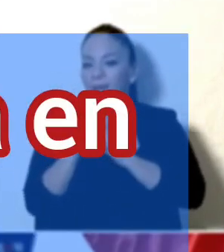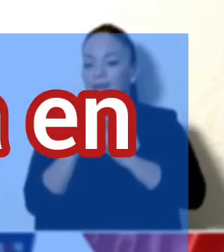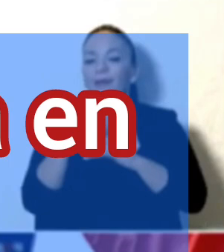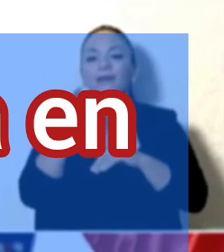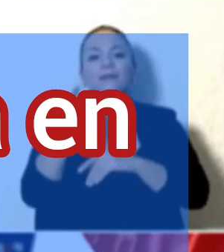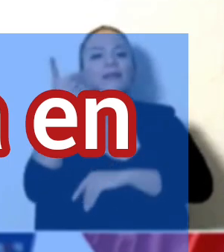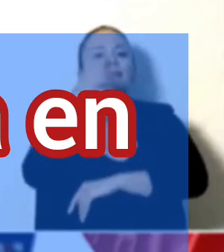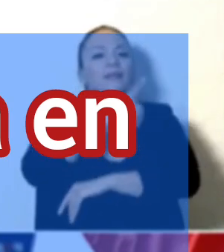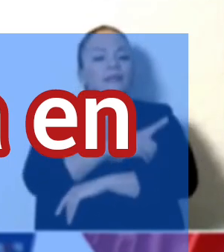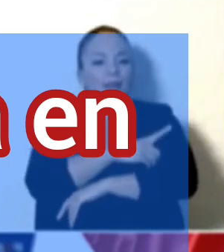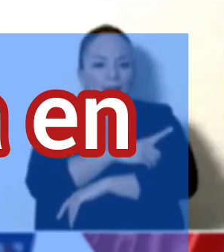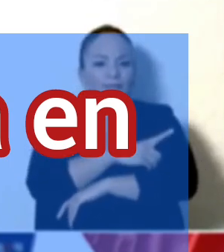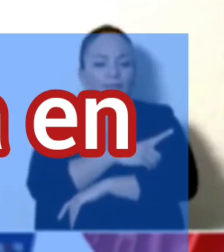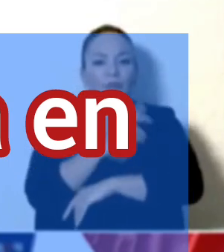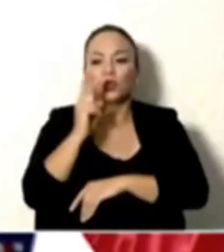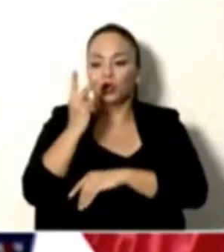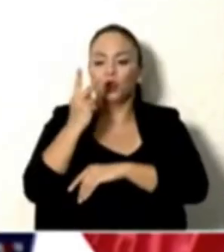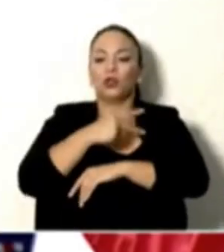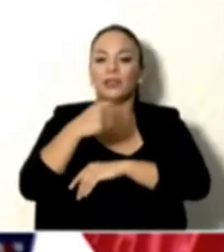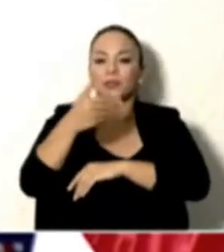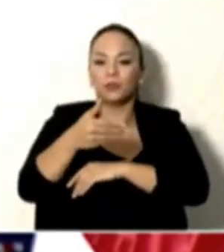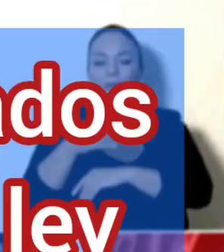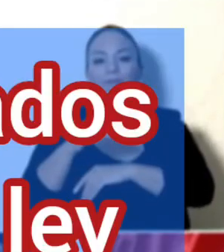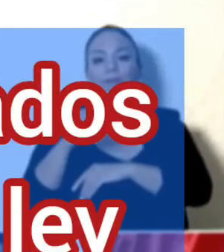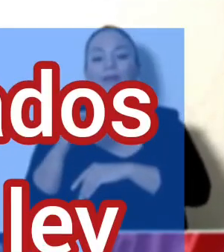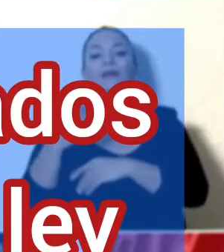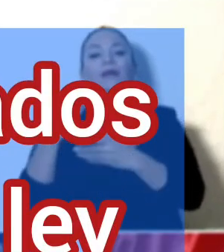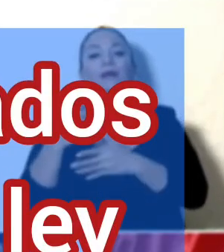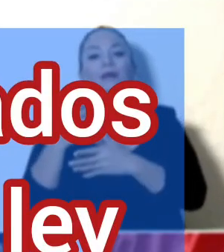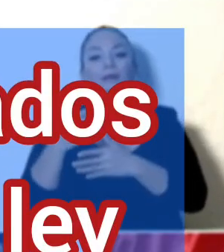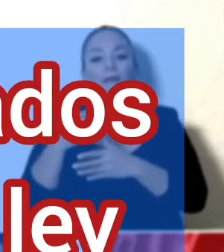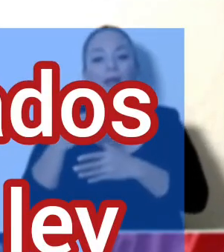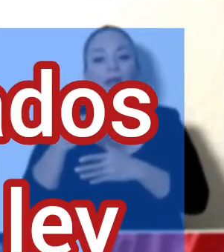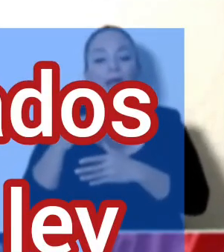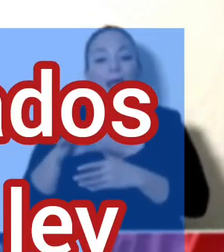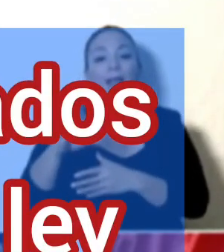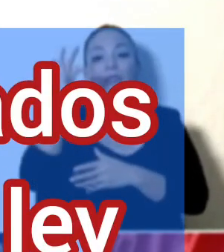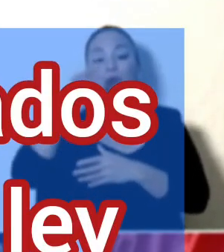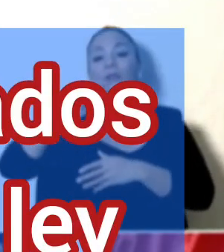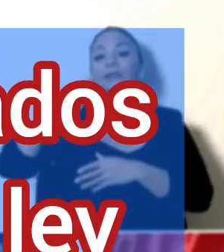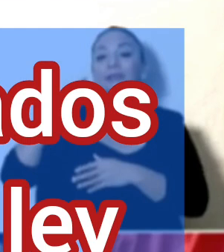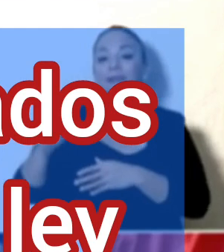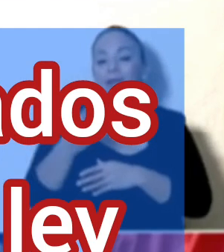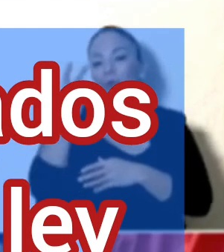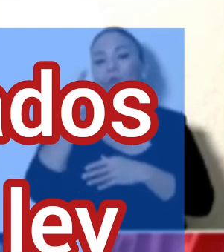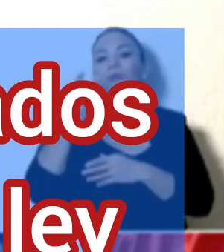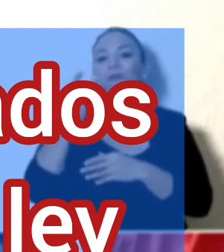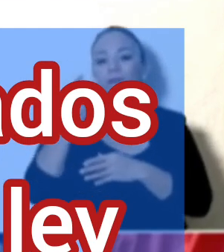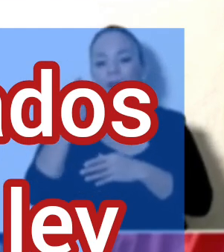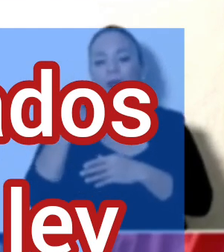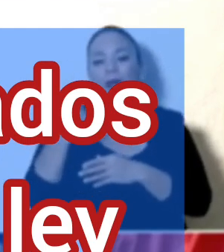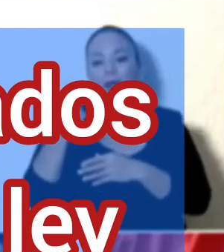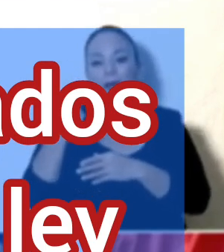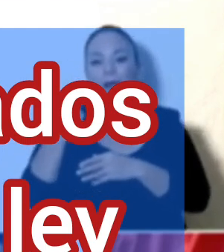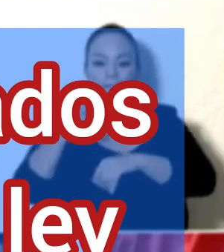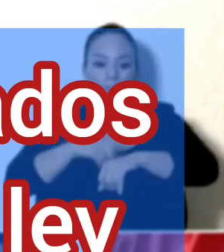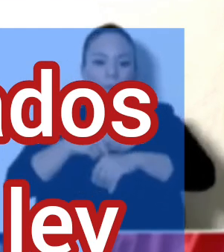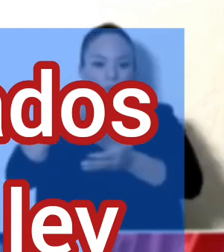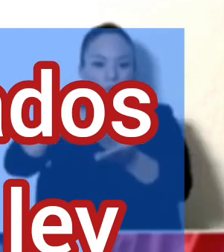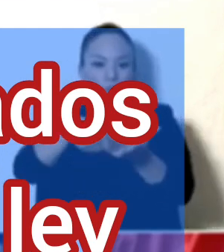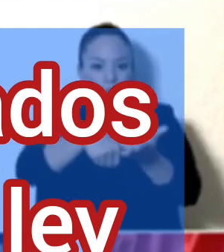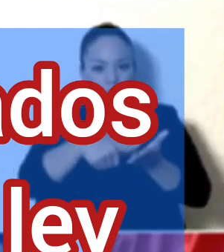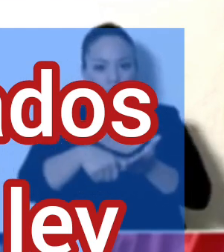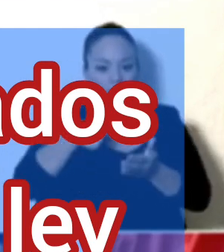día, 2 días después de la elección de la segunda vuelta, en que yo me convertí en presidente electo,